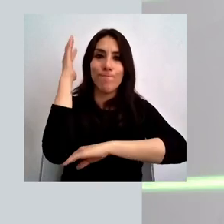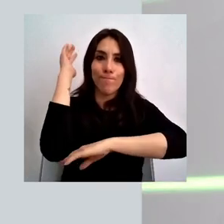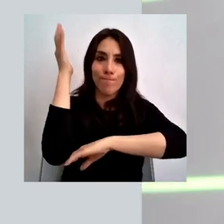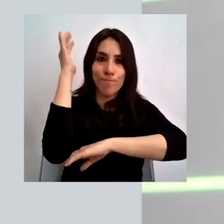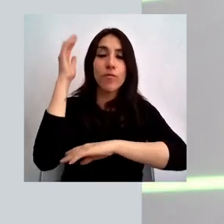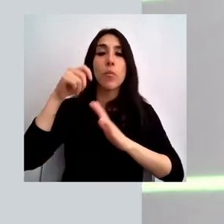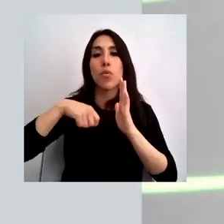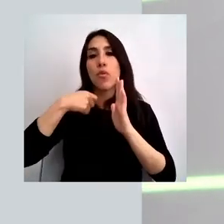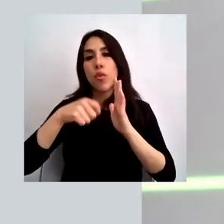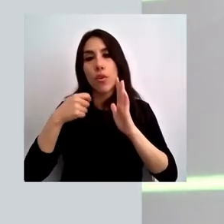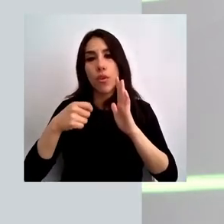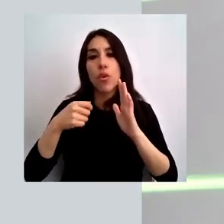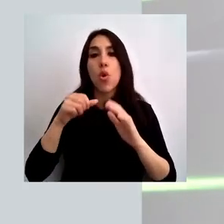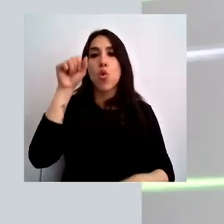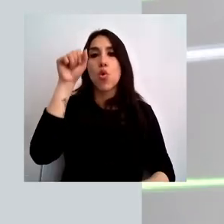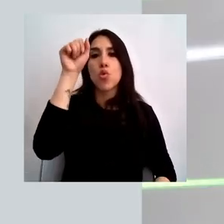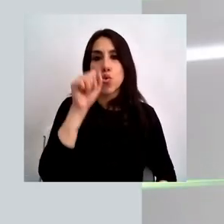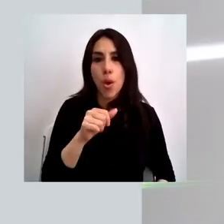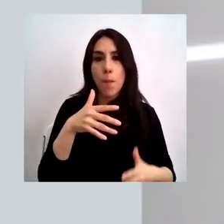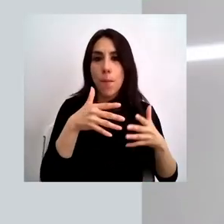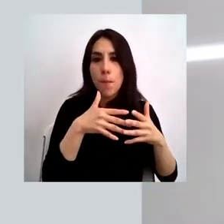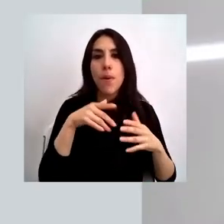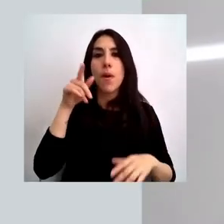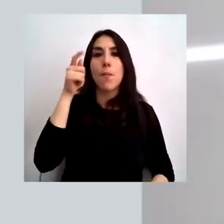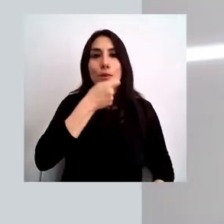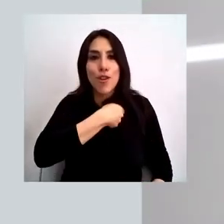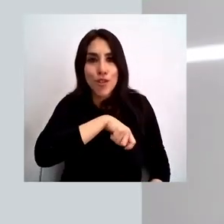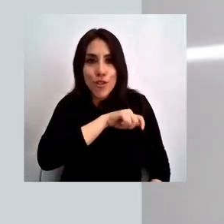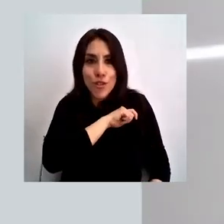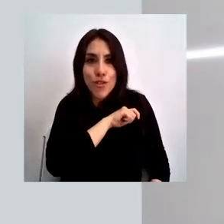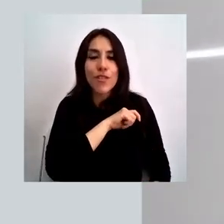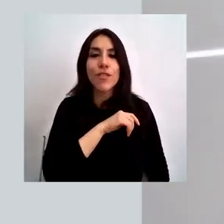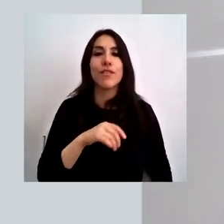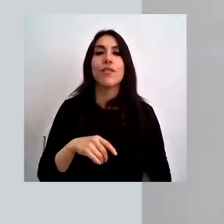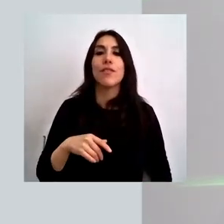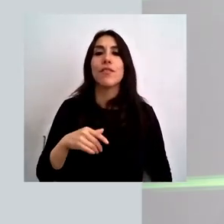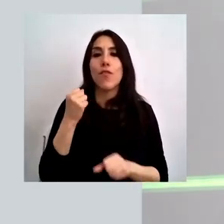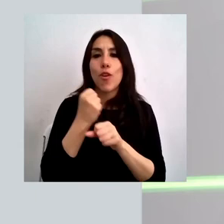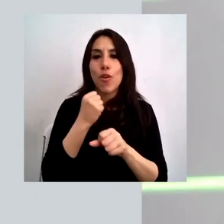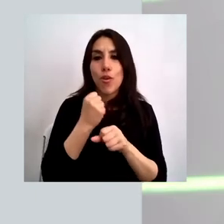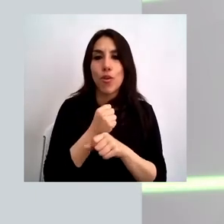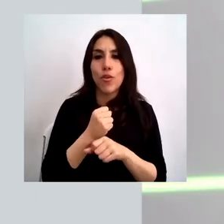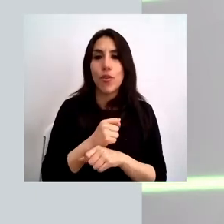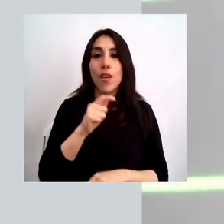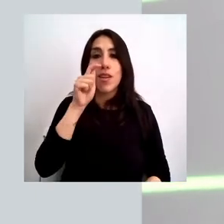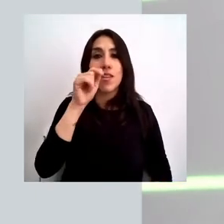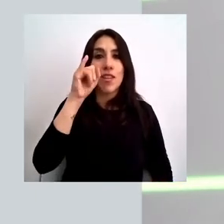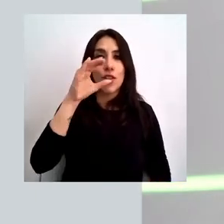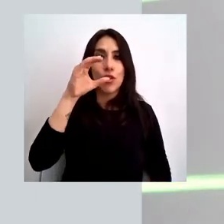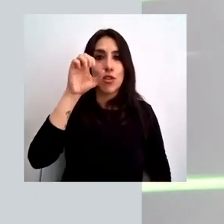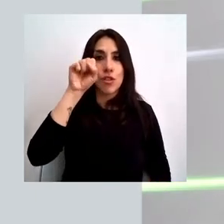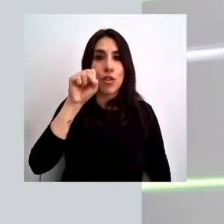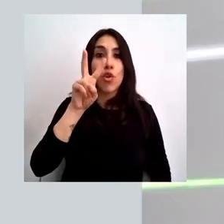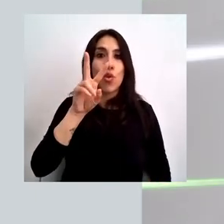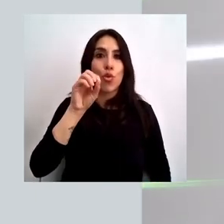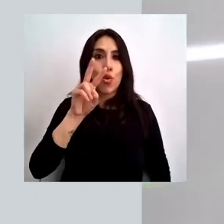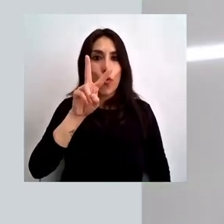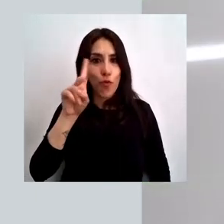empleo y tyc 2021 buenas tardes buenas tardes